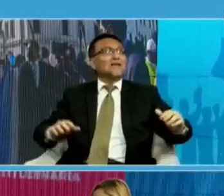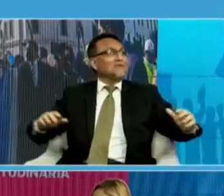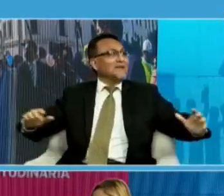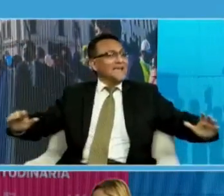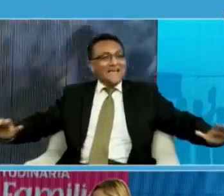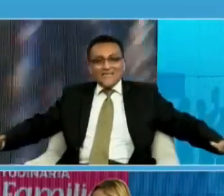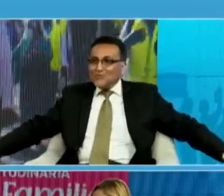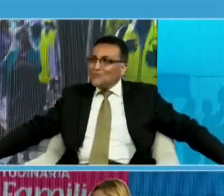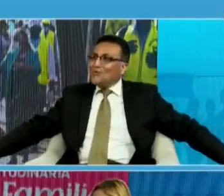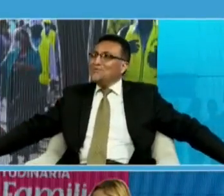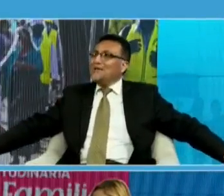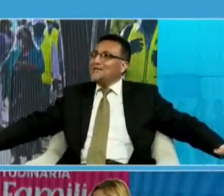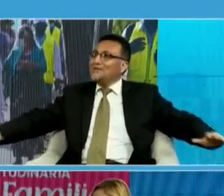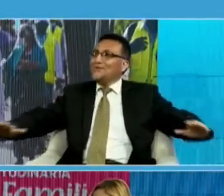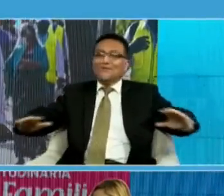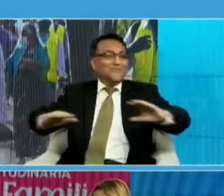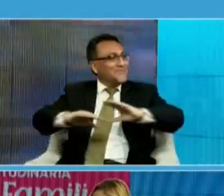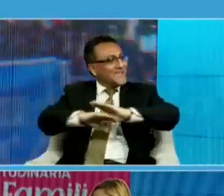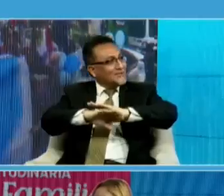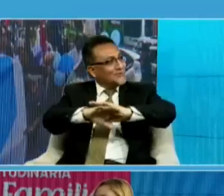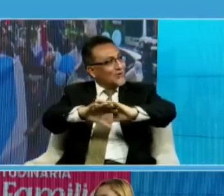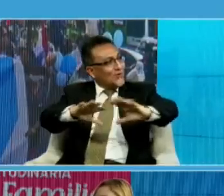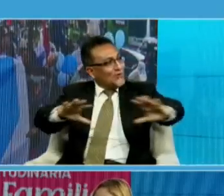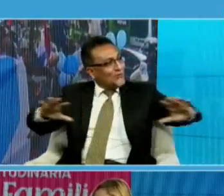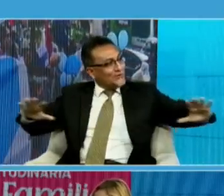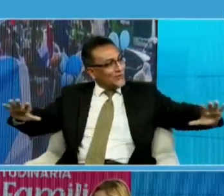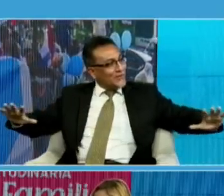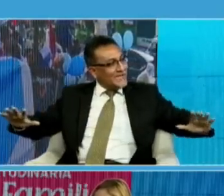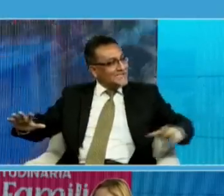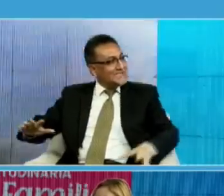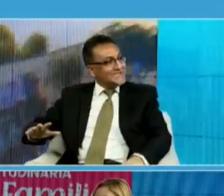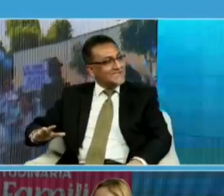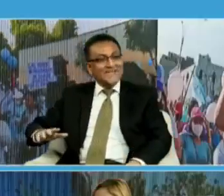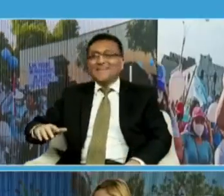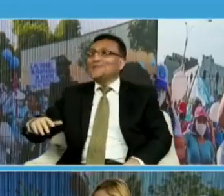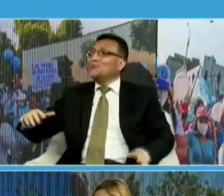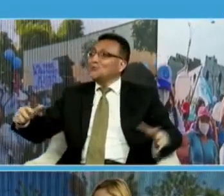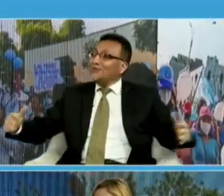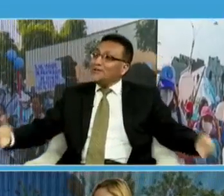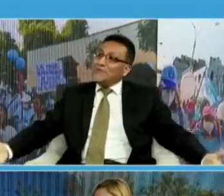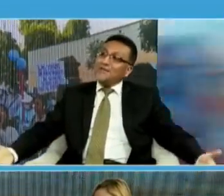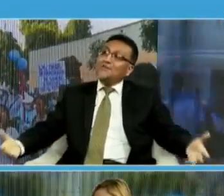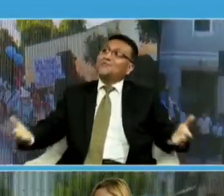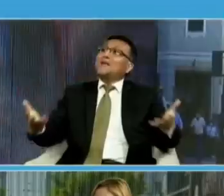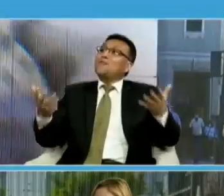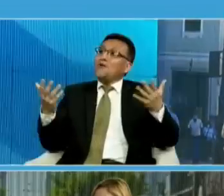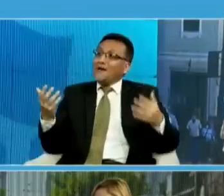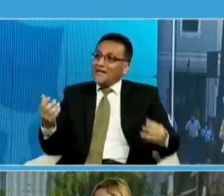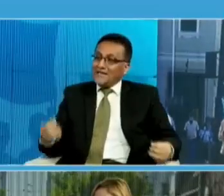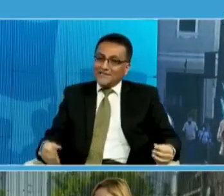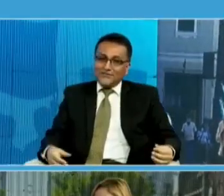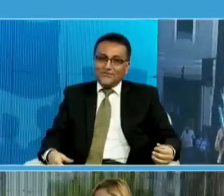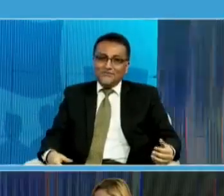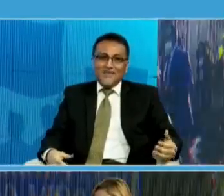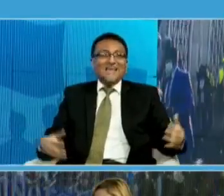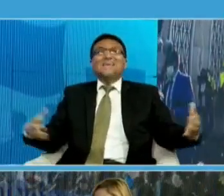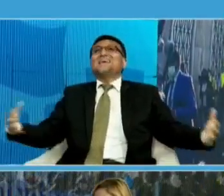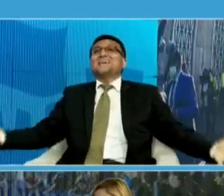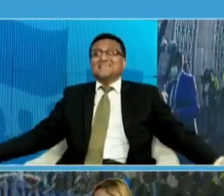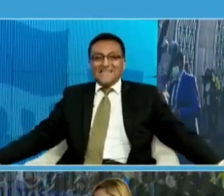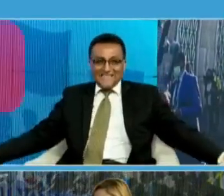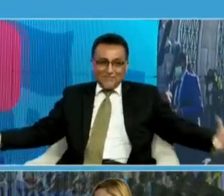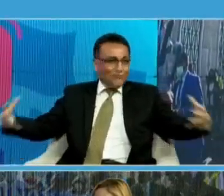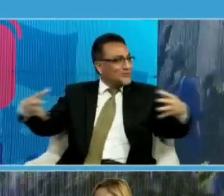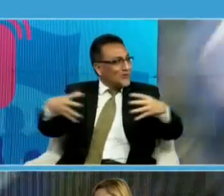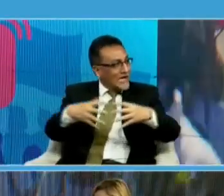que ha ocasionado es un movimiento de todos nuestros países de un surgimiento de una nueva generación y